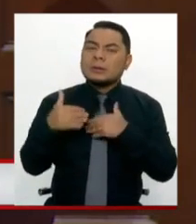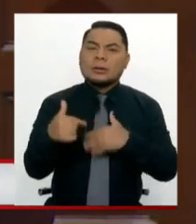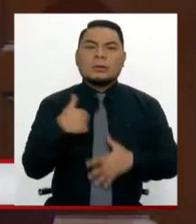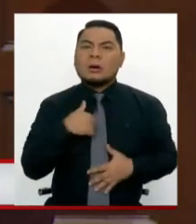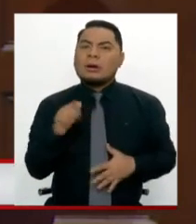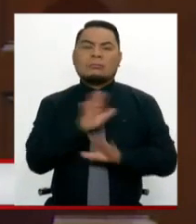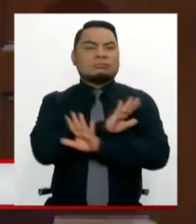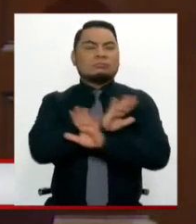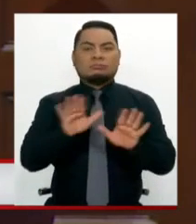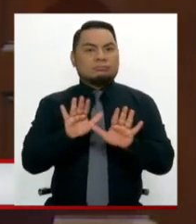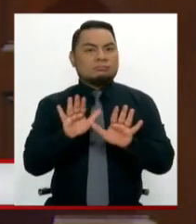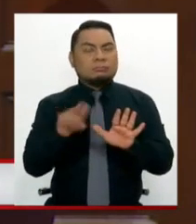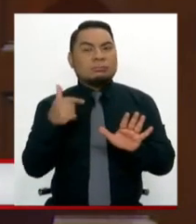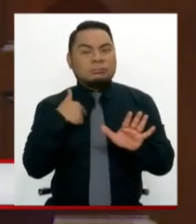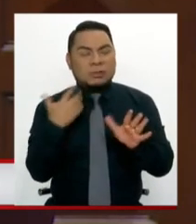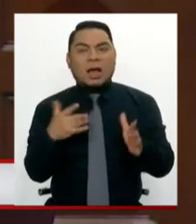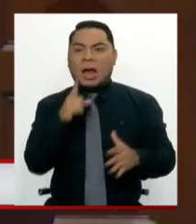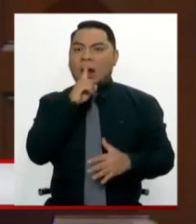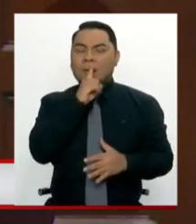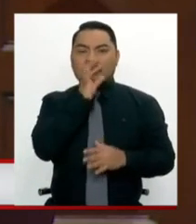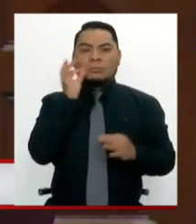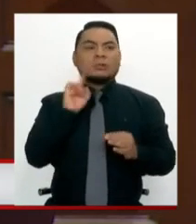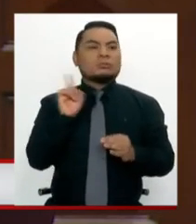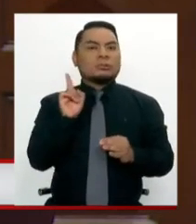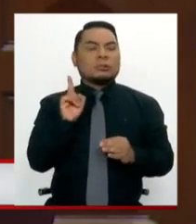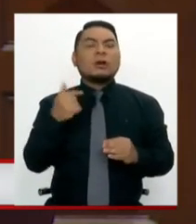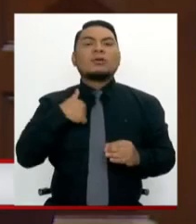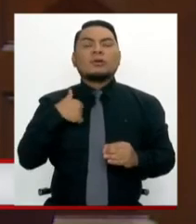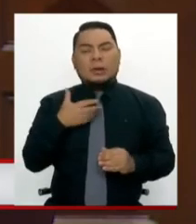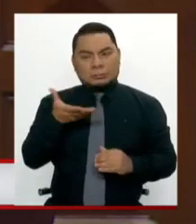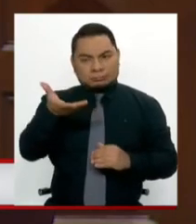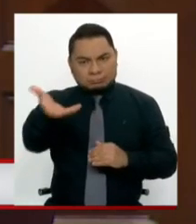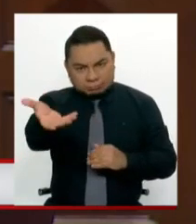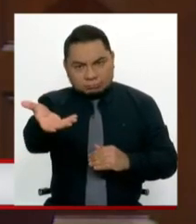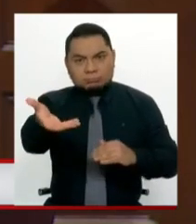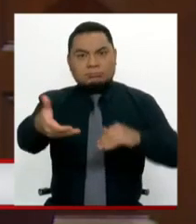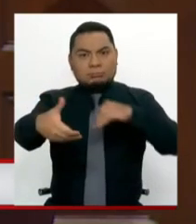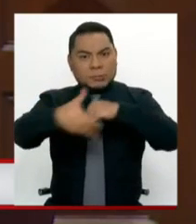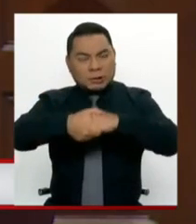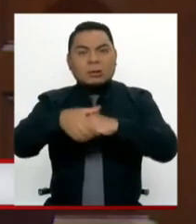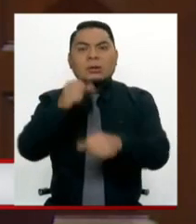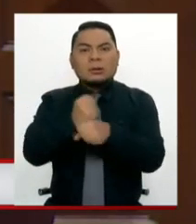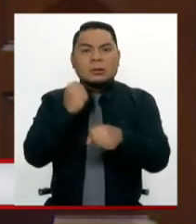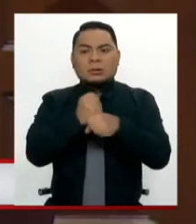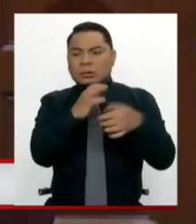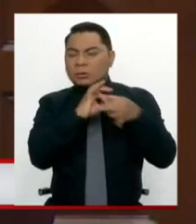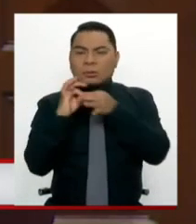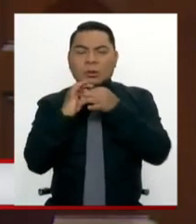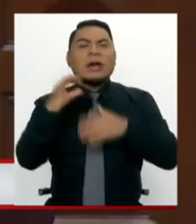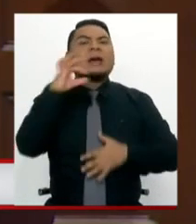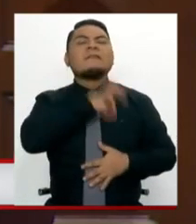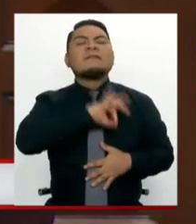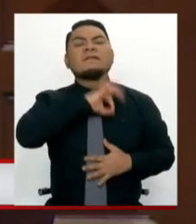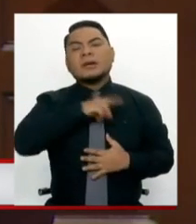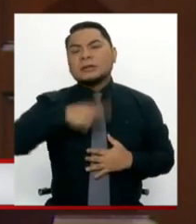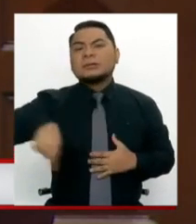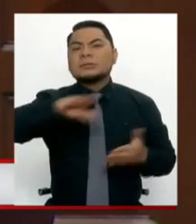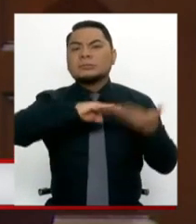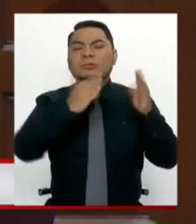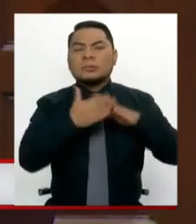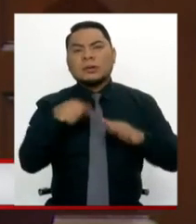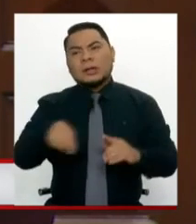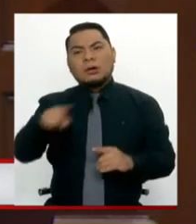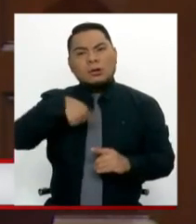voy a poner la otra mejilla, sino extenderle la mano para trabajar juntos en beneficio del pueblo, a partir de los